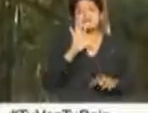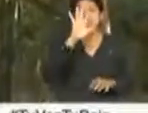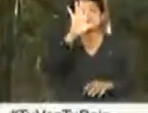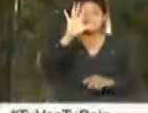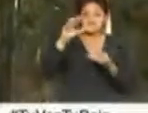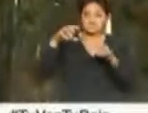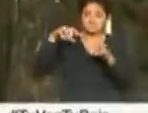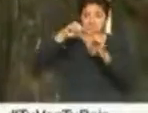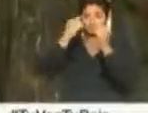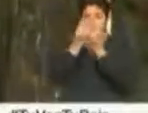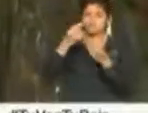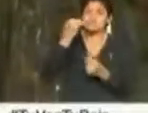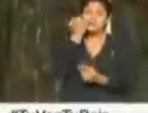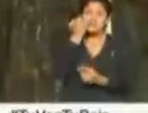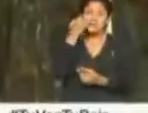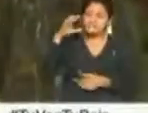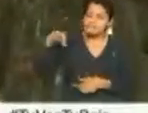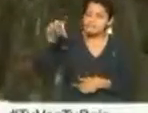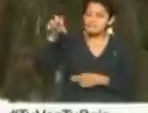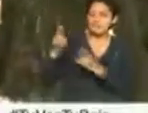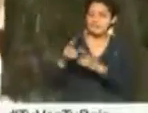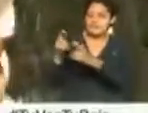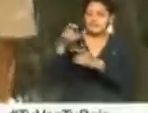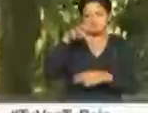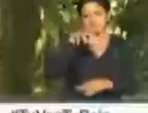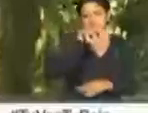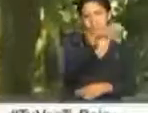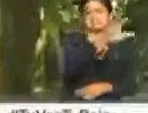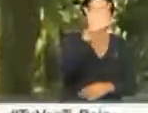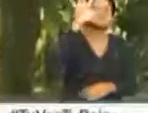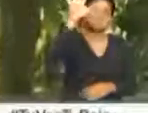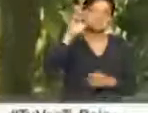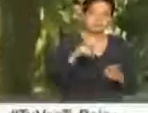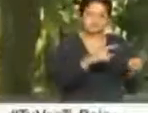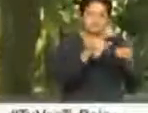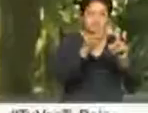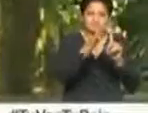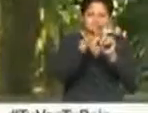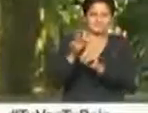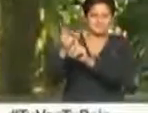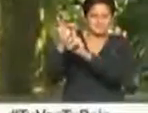a orillas de sus dos principales ríos, el Cuyabeno y el Aguarico.